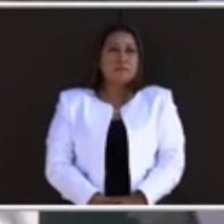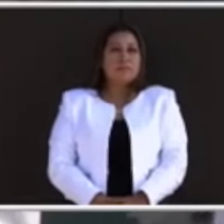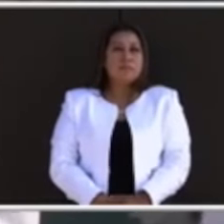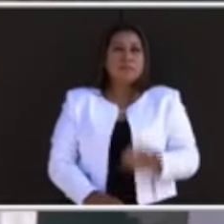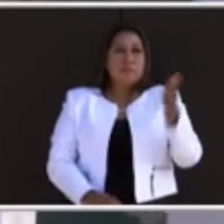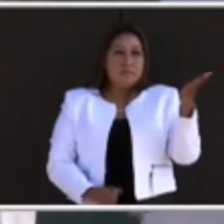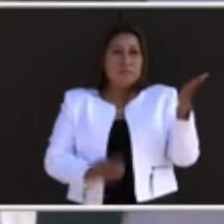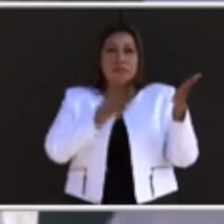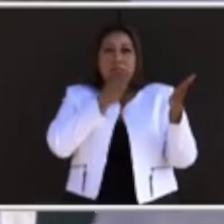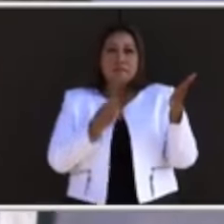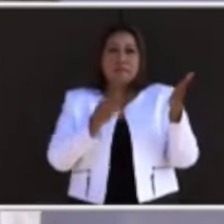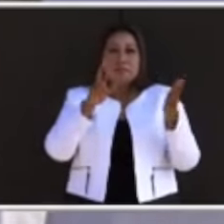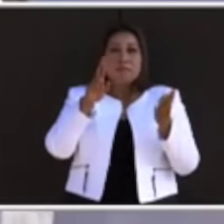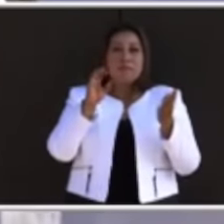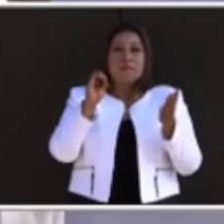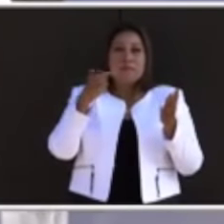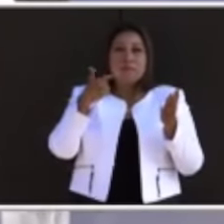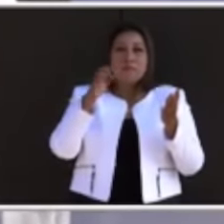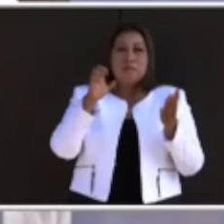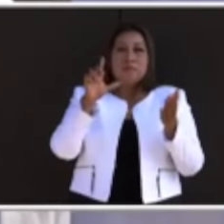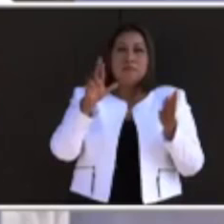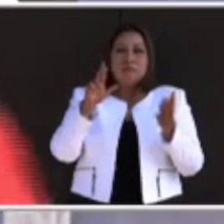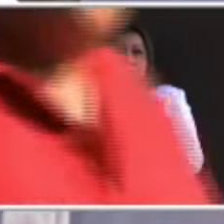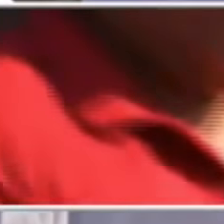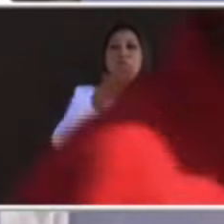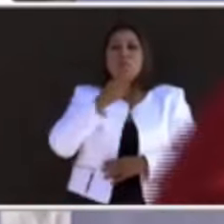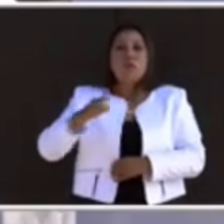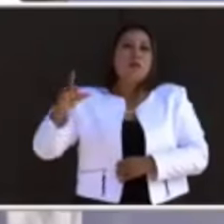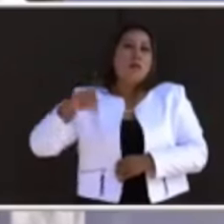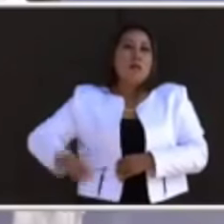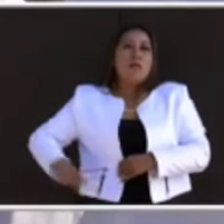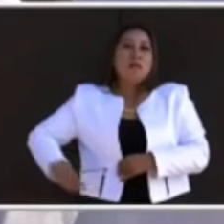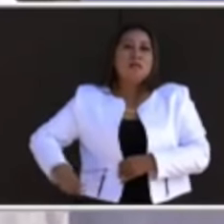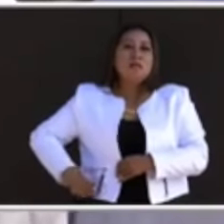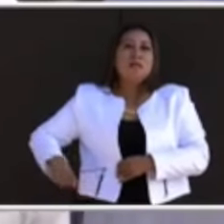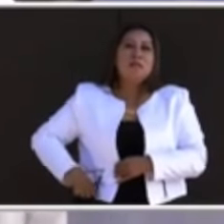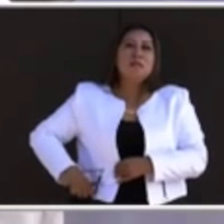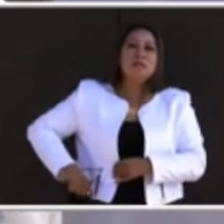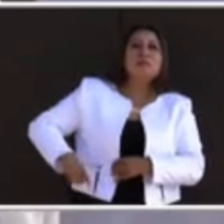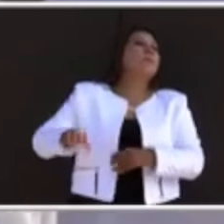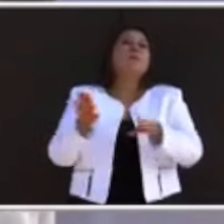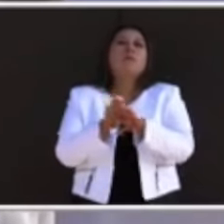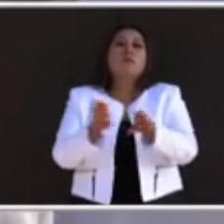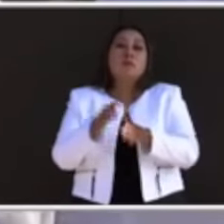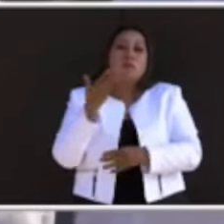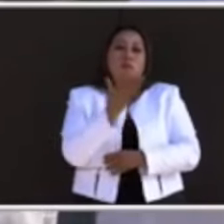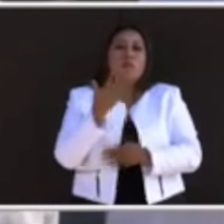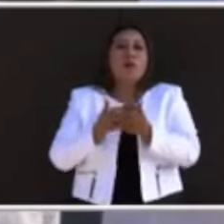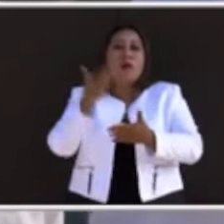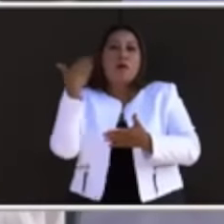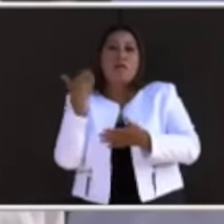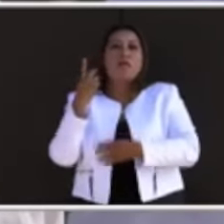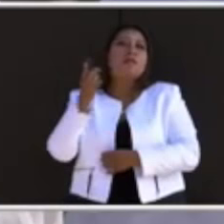Rogelio es licenciado en Derecho por la Universidad Veracruzana. Ha sido diputado federal y